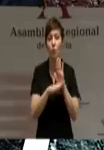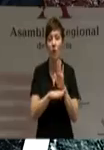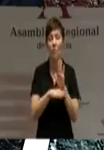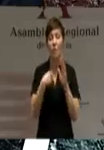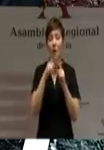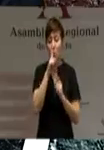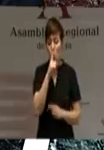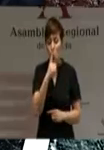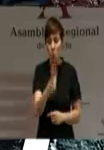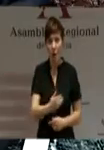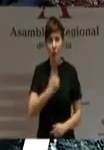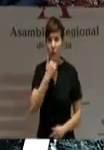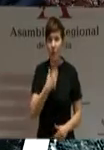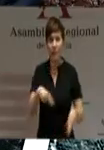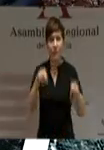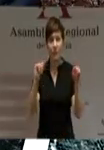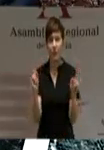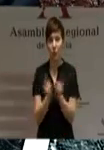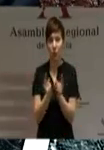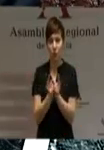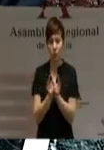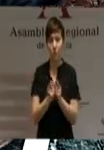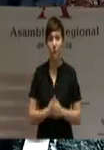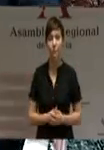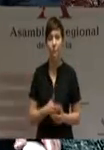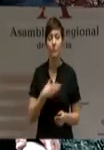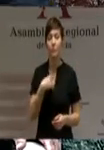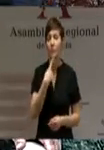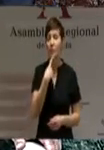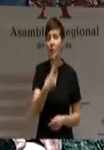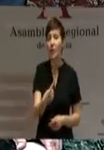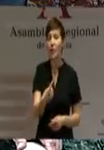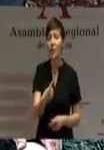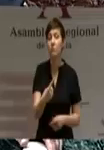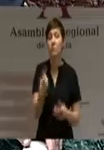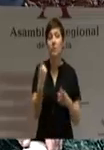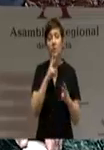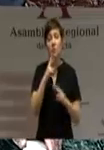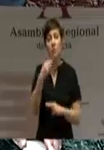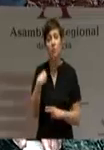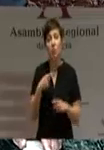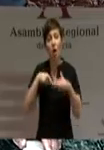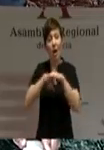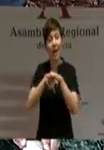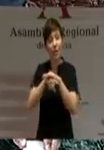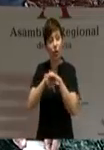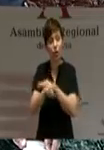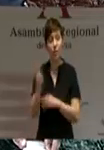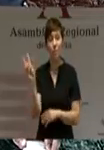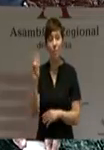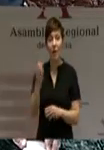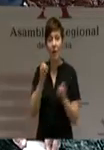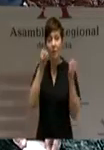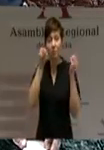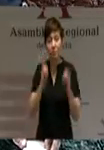de legislatura. Hemos de referirnos, en consecuencia, a la gestión del almirante que dimite y huye a